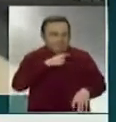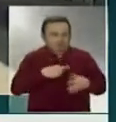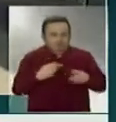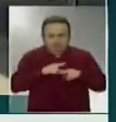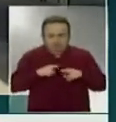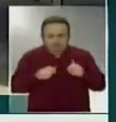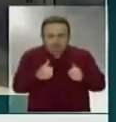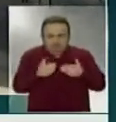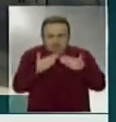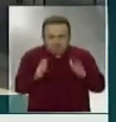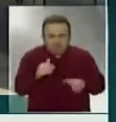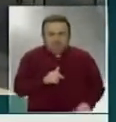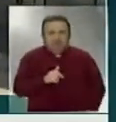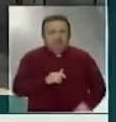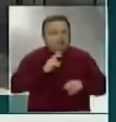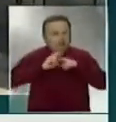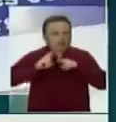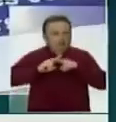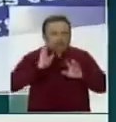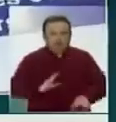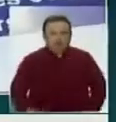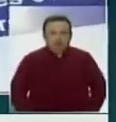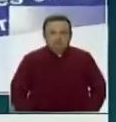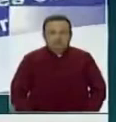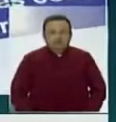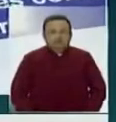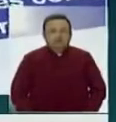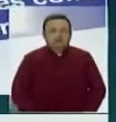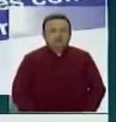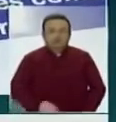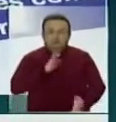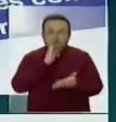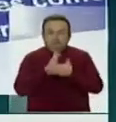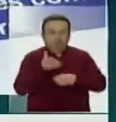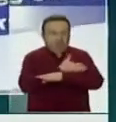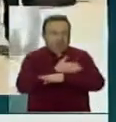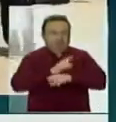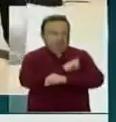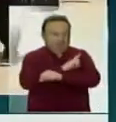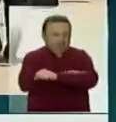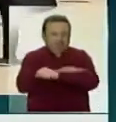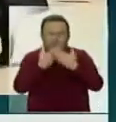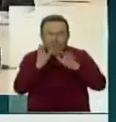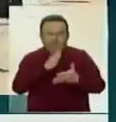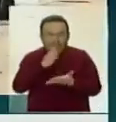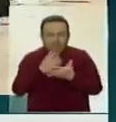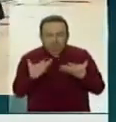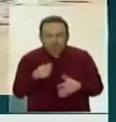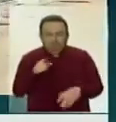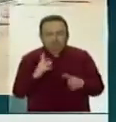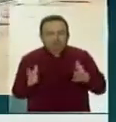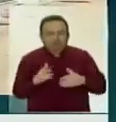tomando para esta apertura, digamos. Perfeccionamos las medidas anteriores, reforzando con todas las medidas que